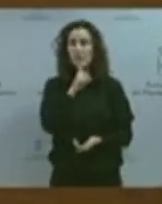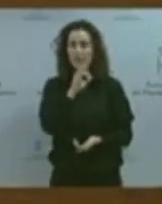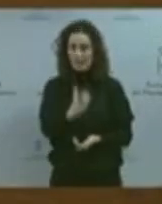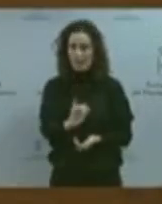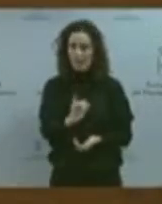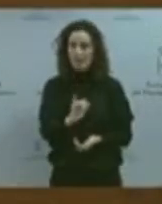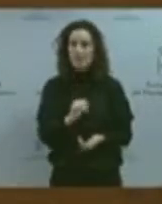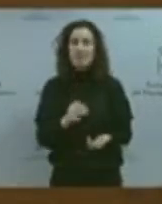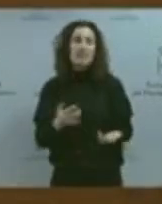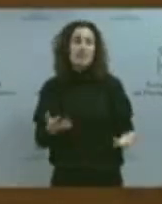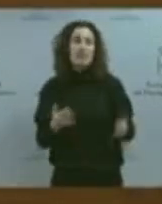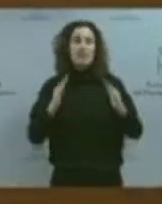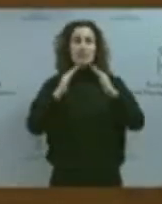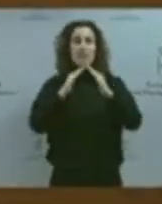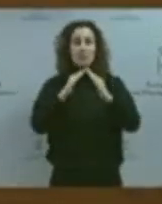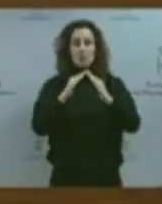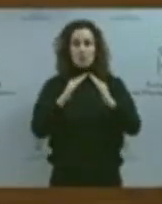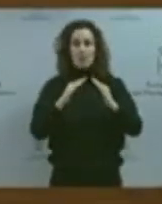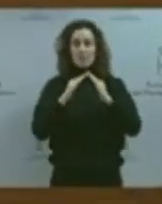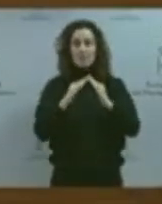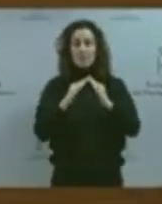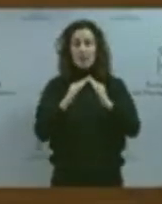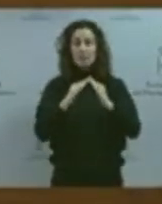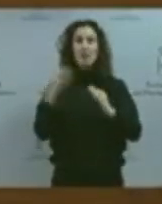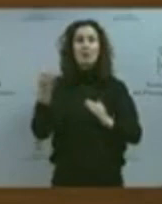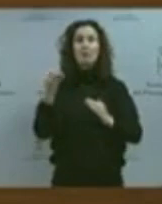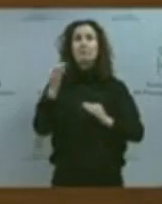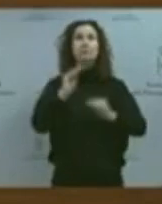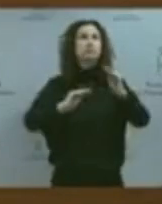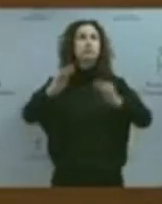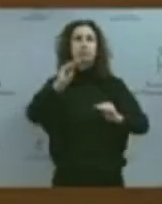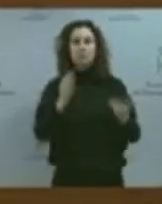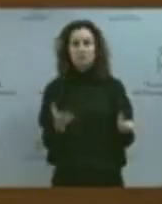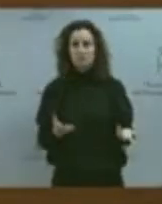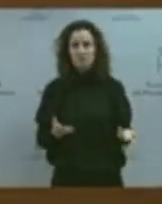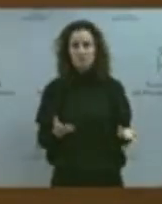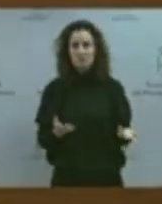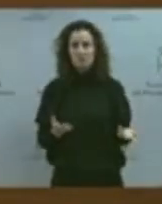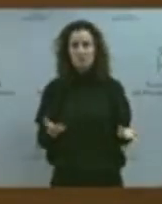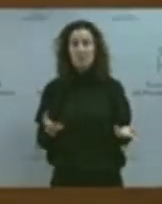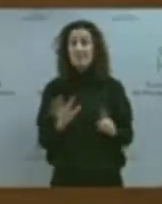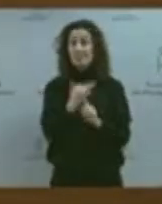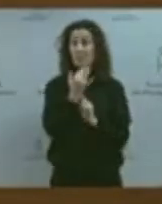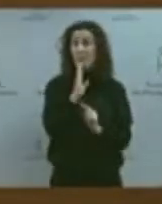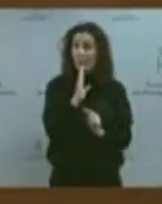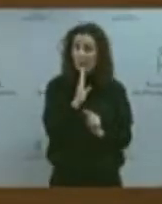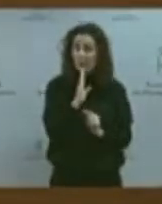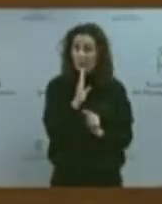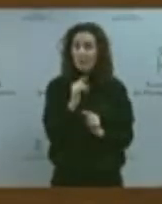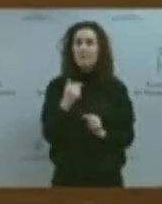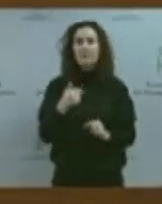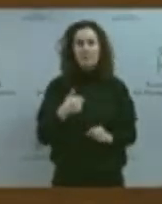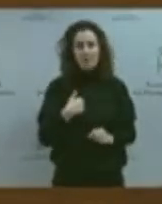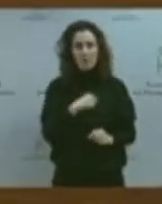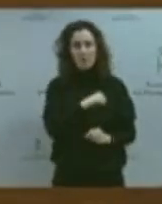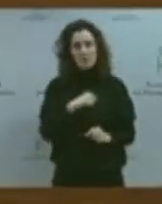que debe de ser reparado. Toda esta situación yo la expliqué a la Asociación de Padres